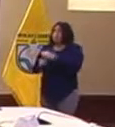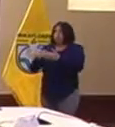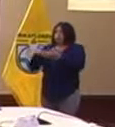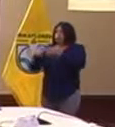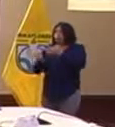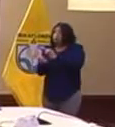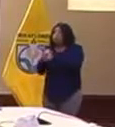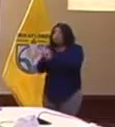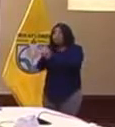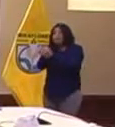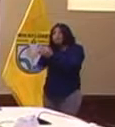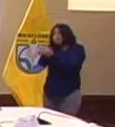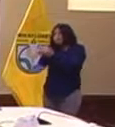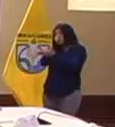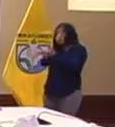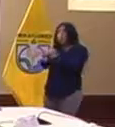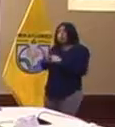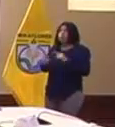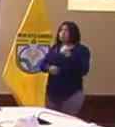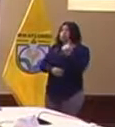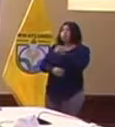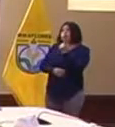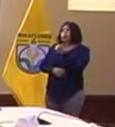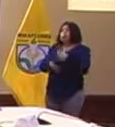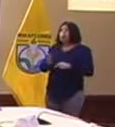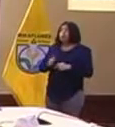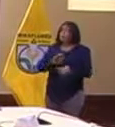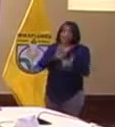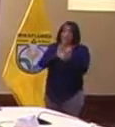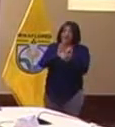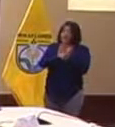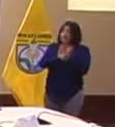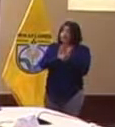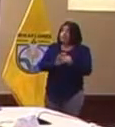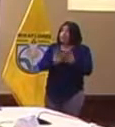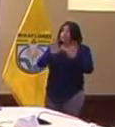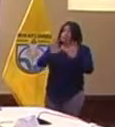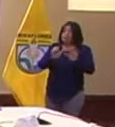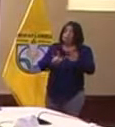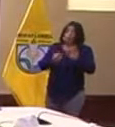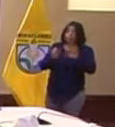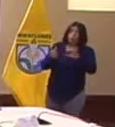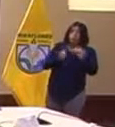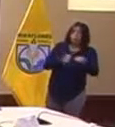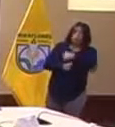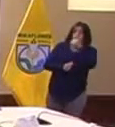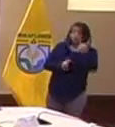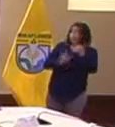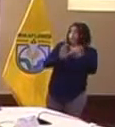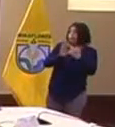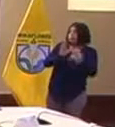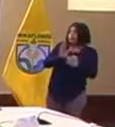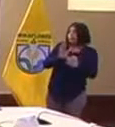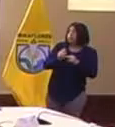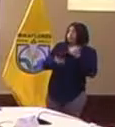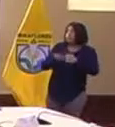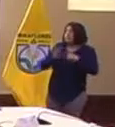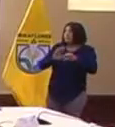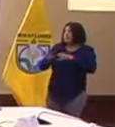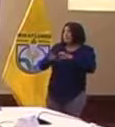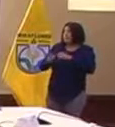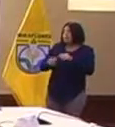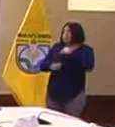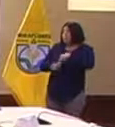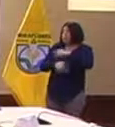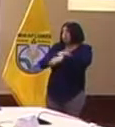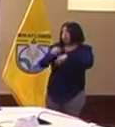de modificaciones en base no solamente al decreto legislativo 168, sino a otras reglamentaciones que han ido saliendo en